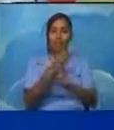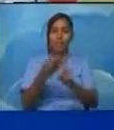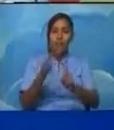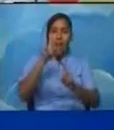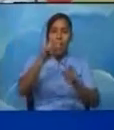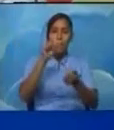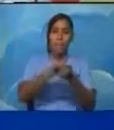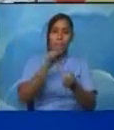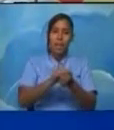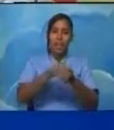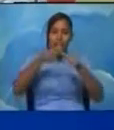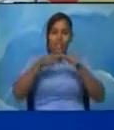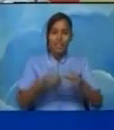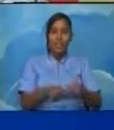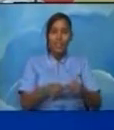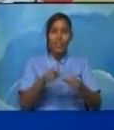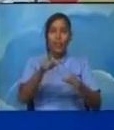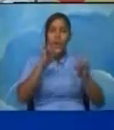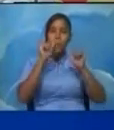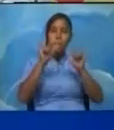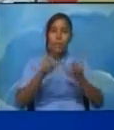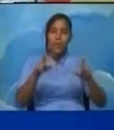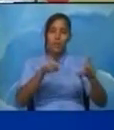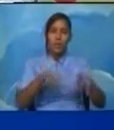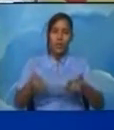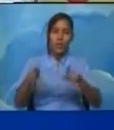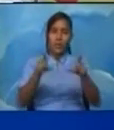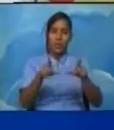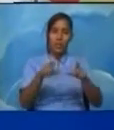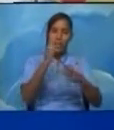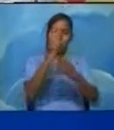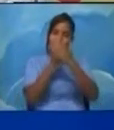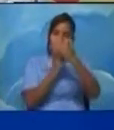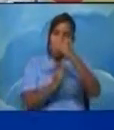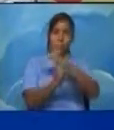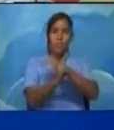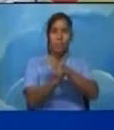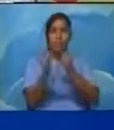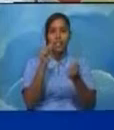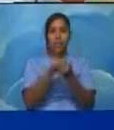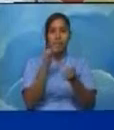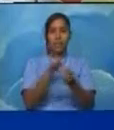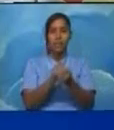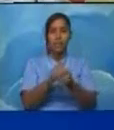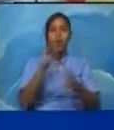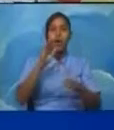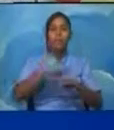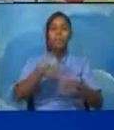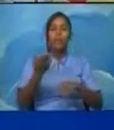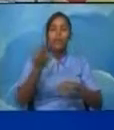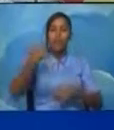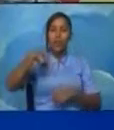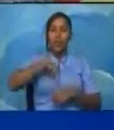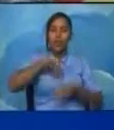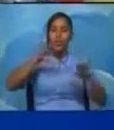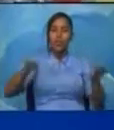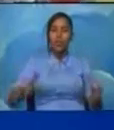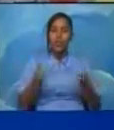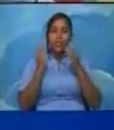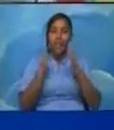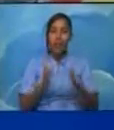piedra y la piedra se quedó en el mismo sitio. Humilde la piedra. Porque nuestro Salvador